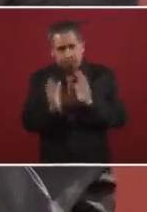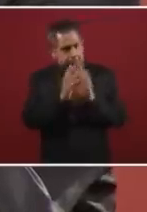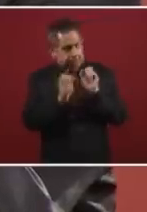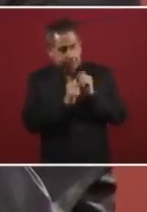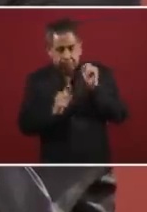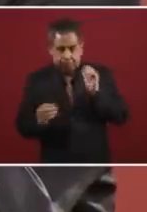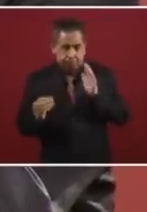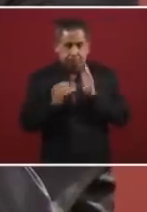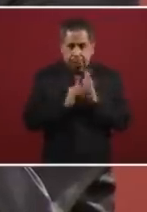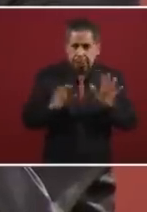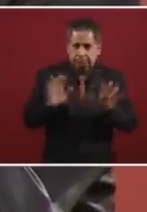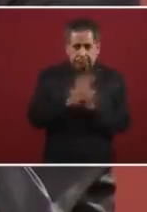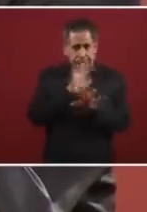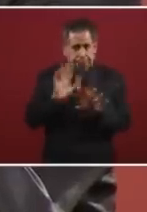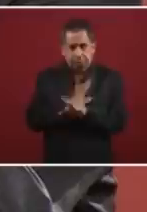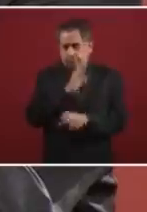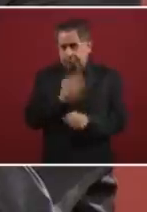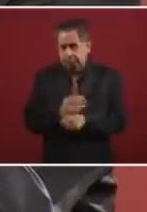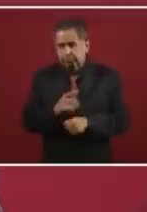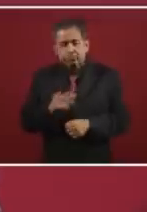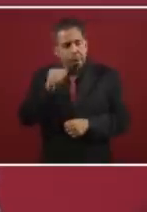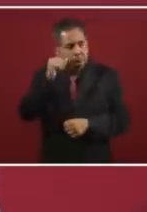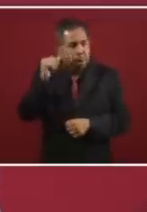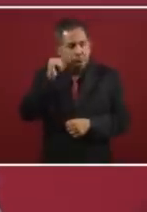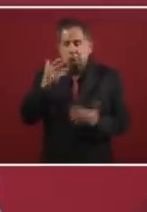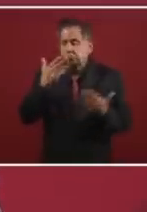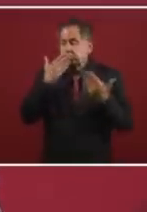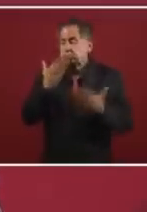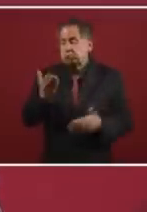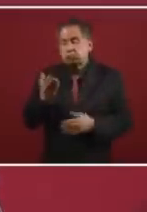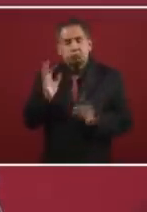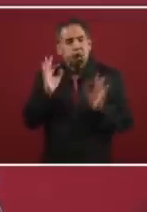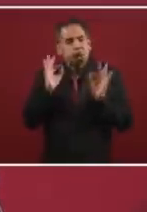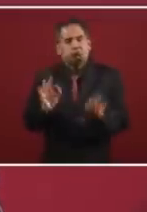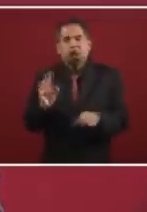a las leyes fue un buen día